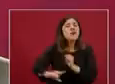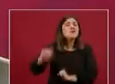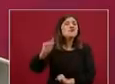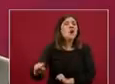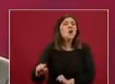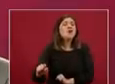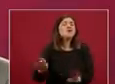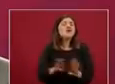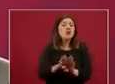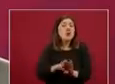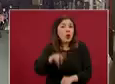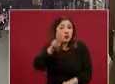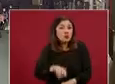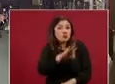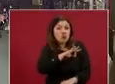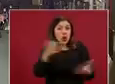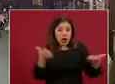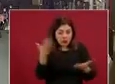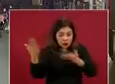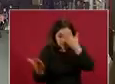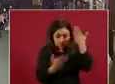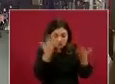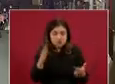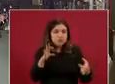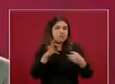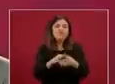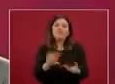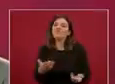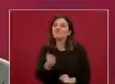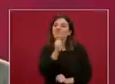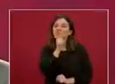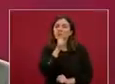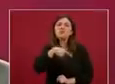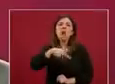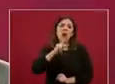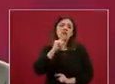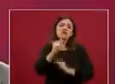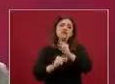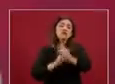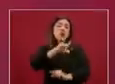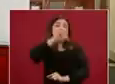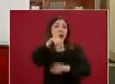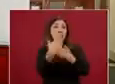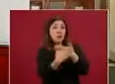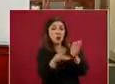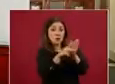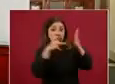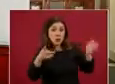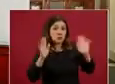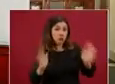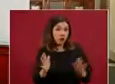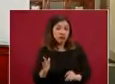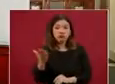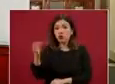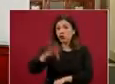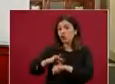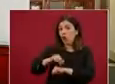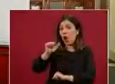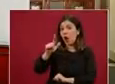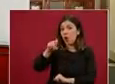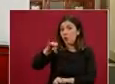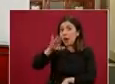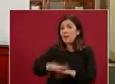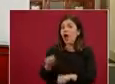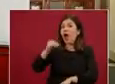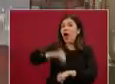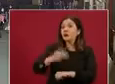una inferencia consistente en ese sentido. Pero vamos a ver cuando salga la publicación. No sé si el doctor Alomía quisiera comentar algo